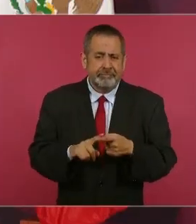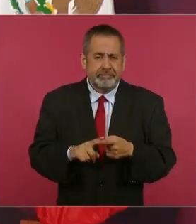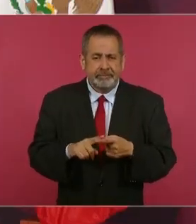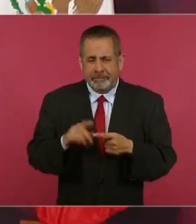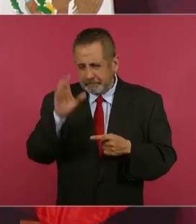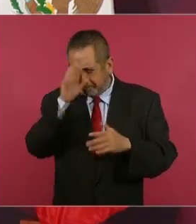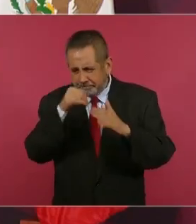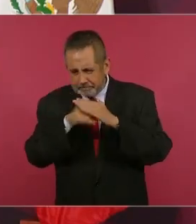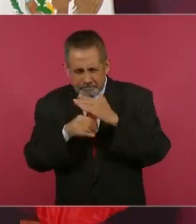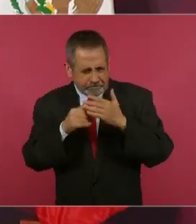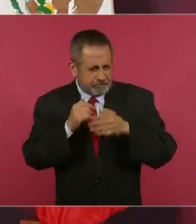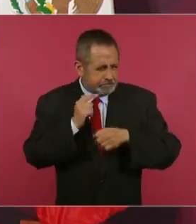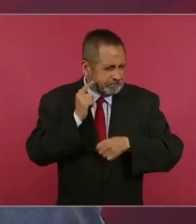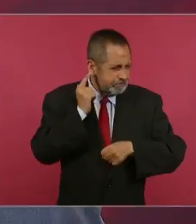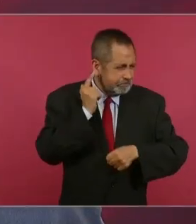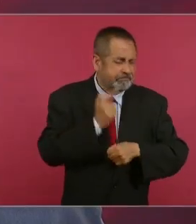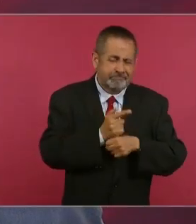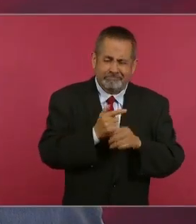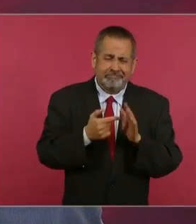técnica, científicamente.